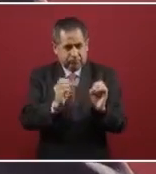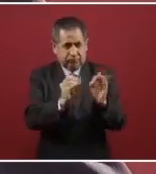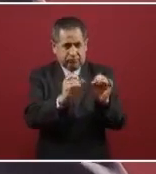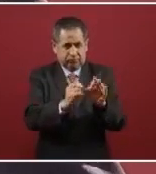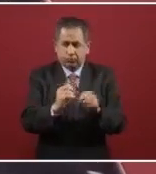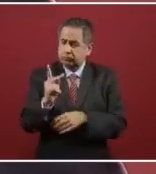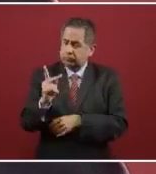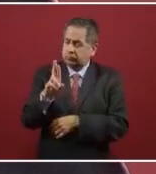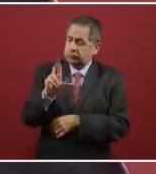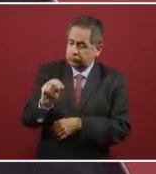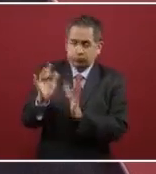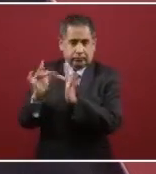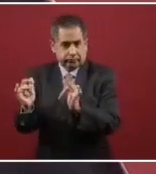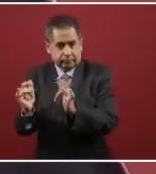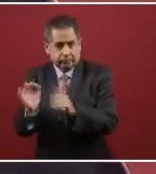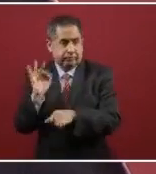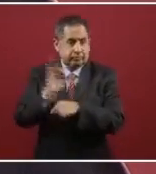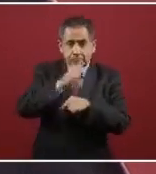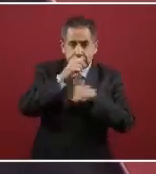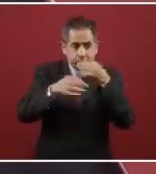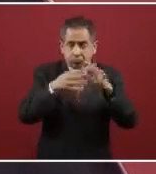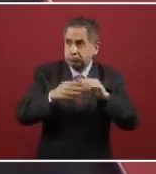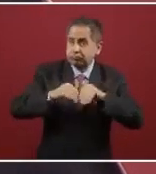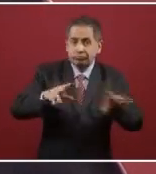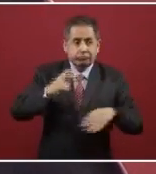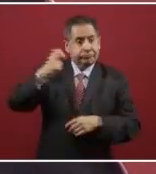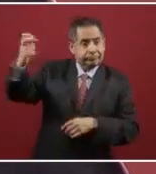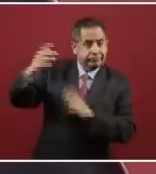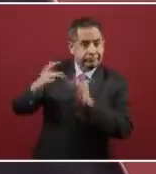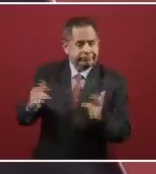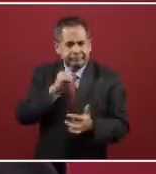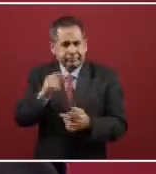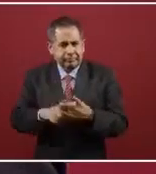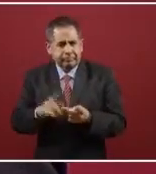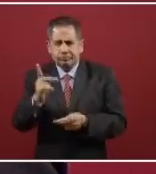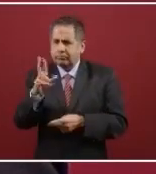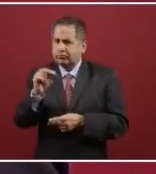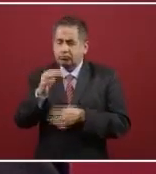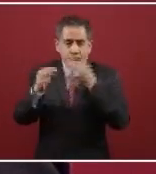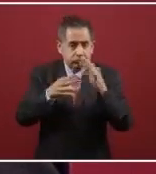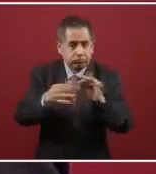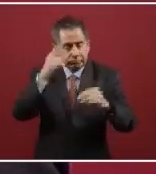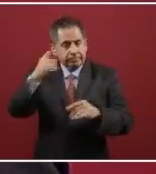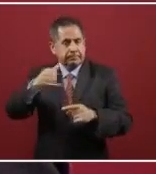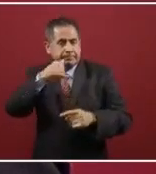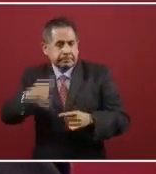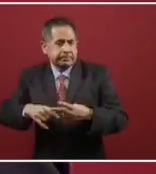hay una oficina que se llame Pro Alemania, Pro Italia,